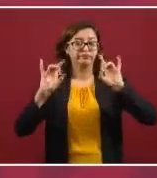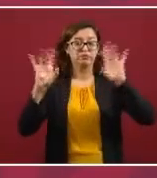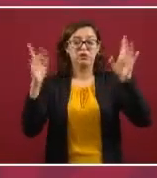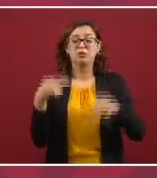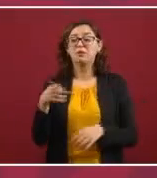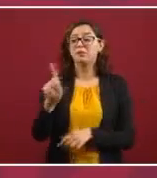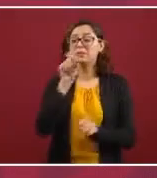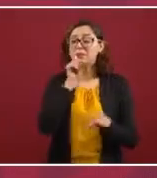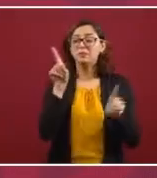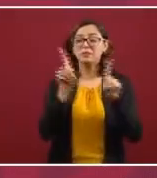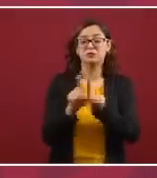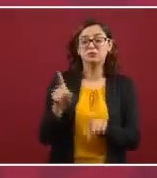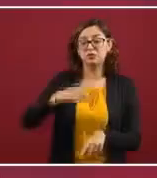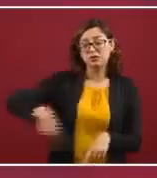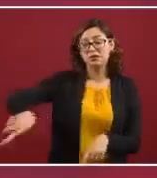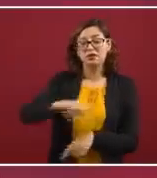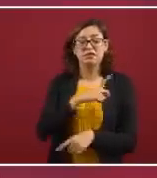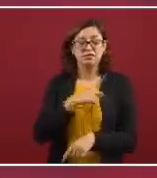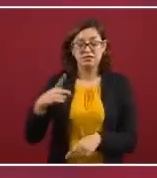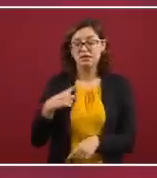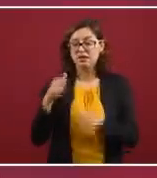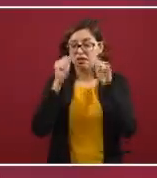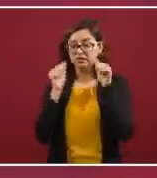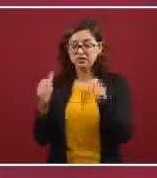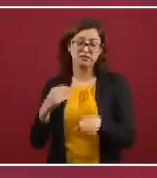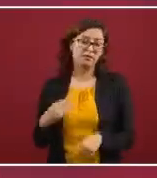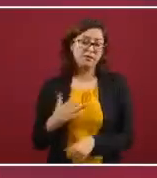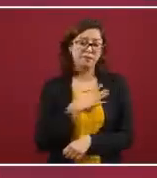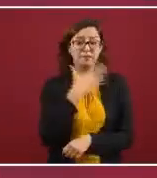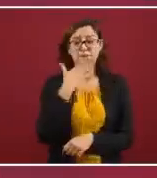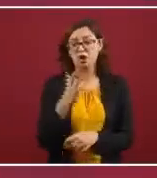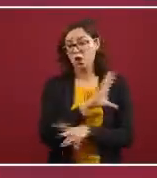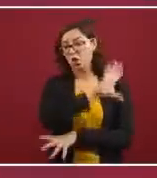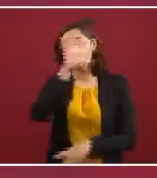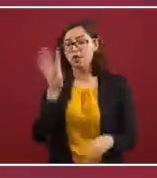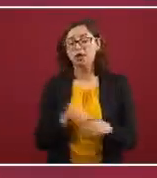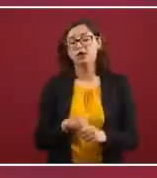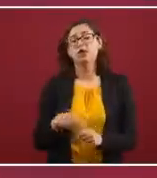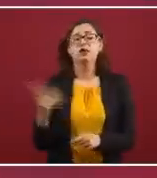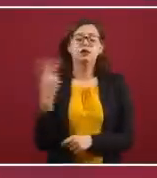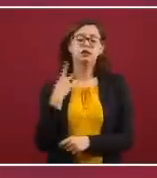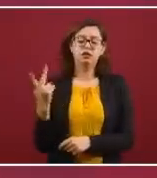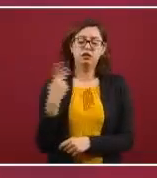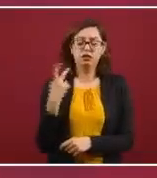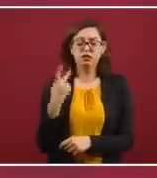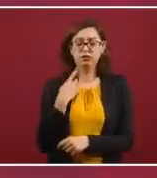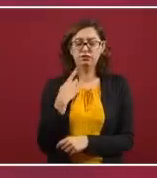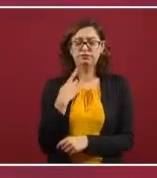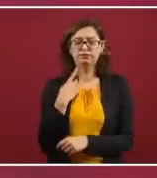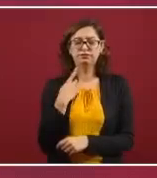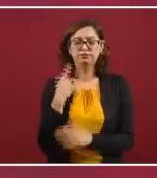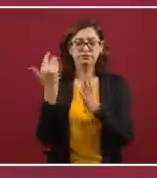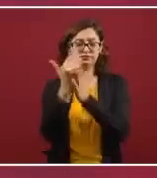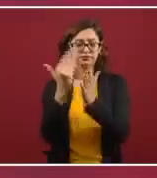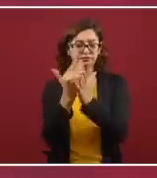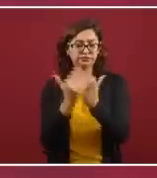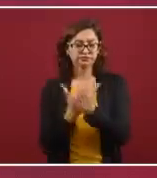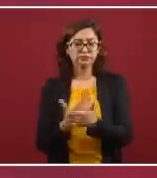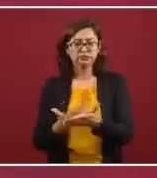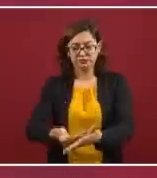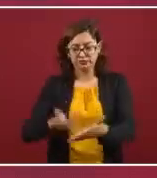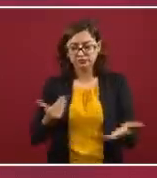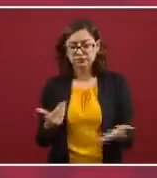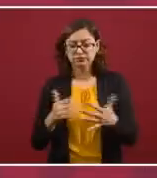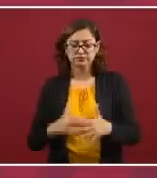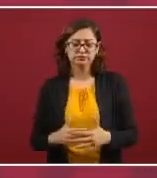cubrir el bienestar que se está haciendo para poder integrar las políticas directas de prevenir